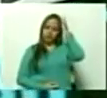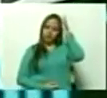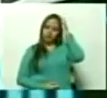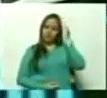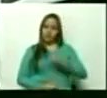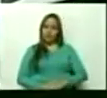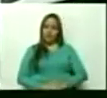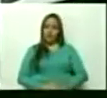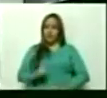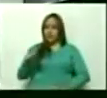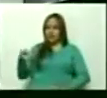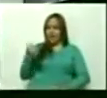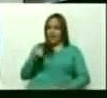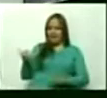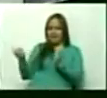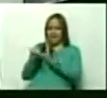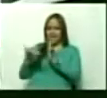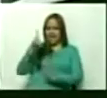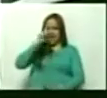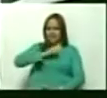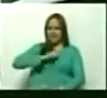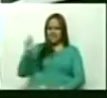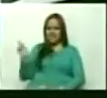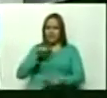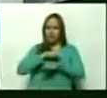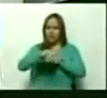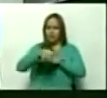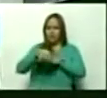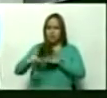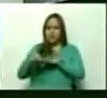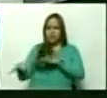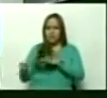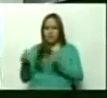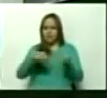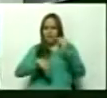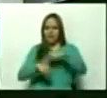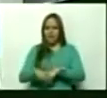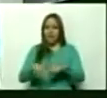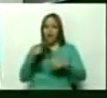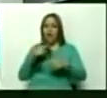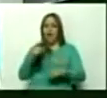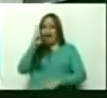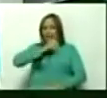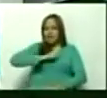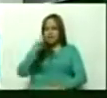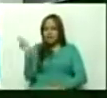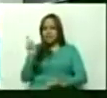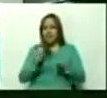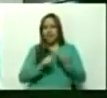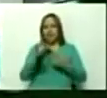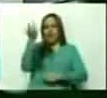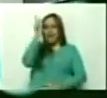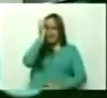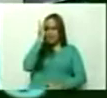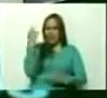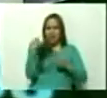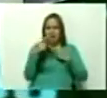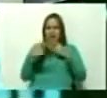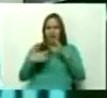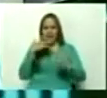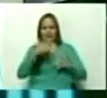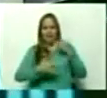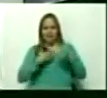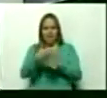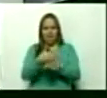el aniversario del municipio, que además se suma aniversario, carnaval y, bueno, las